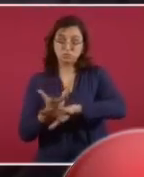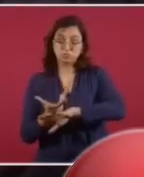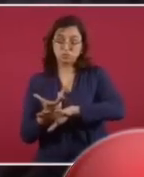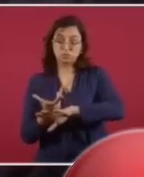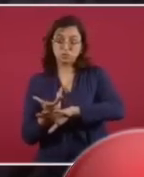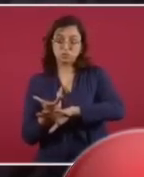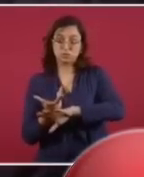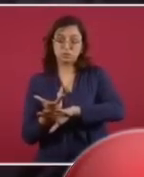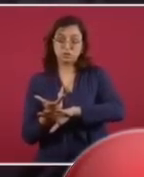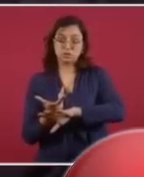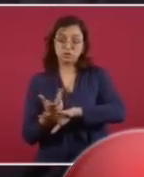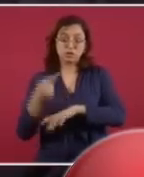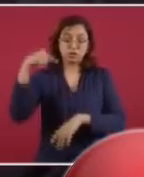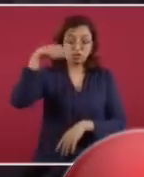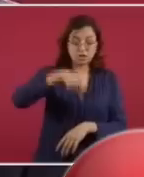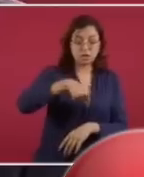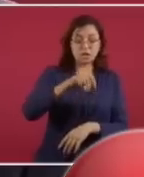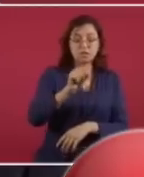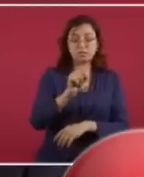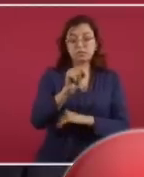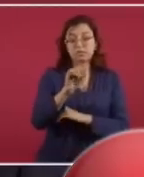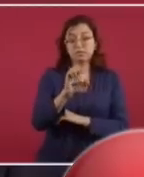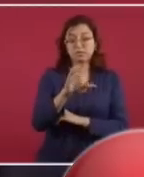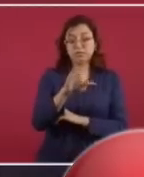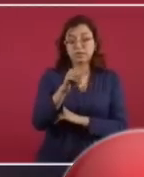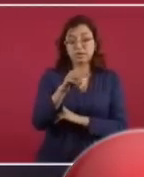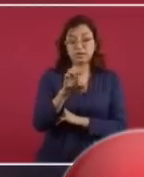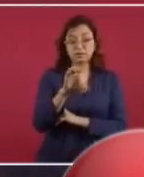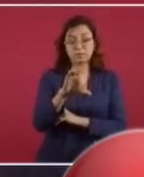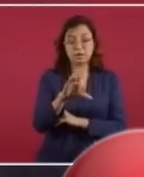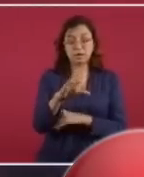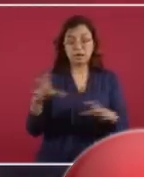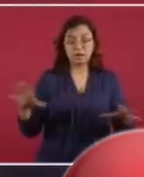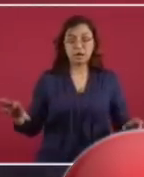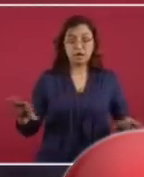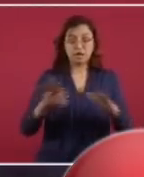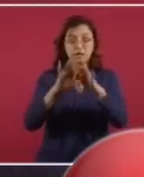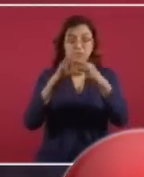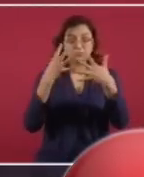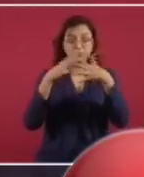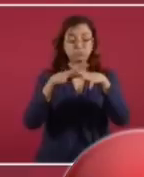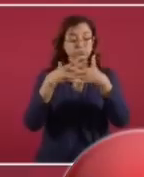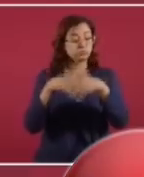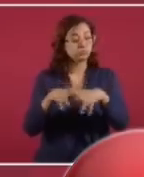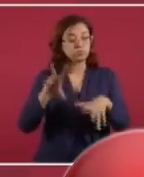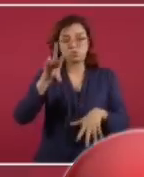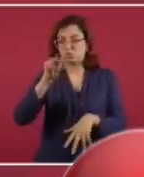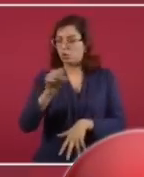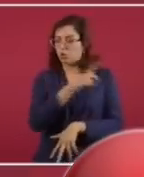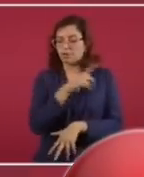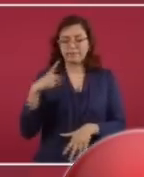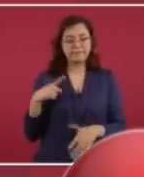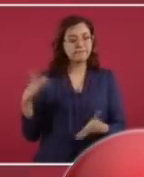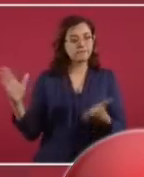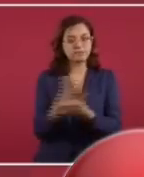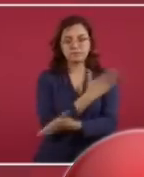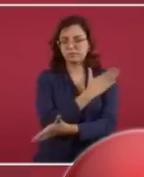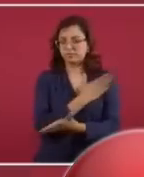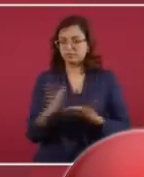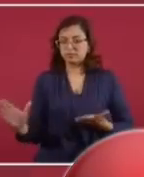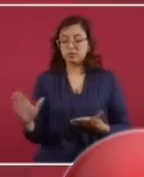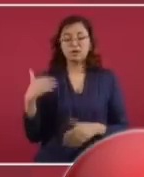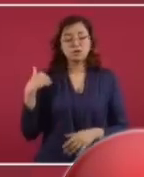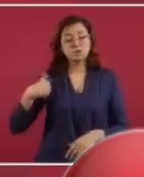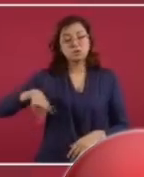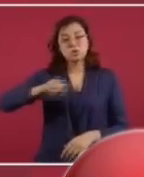con la aprobación del tratado. Le pedimos a